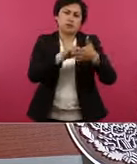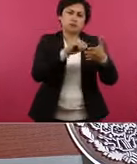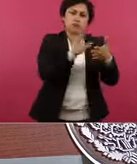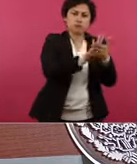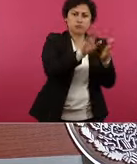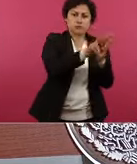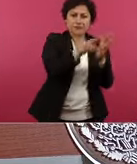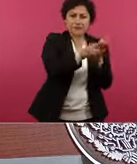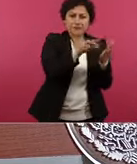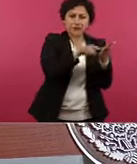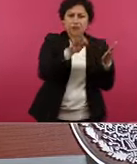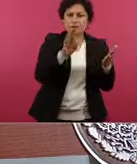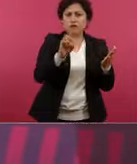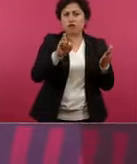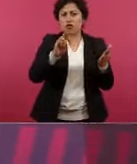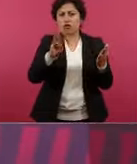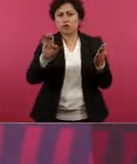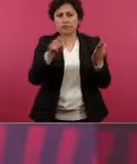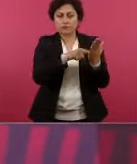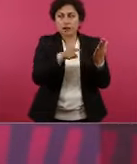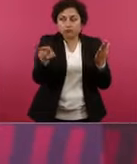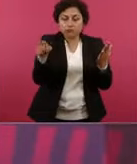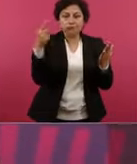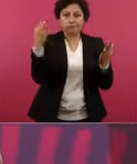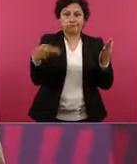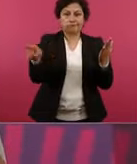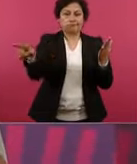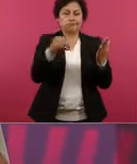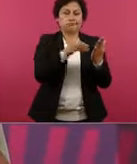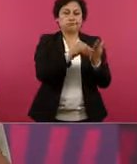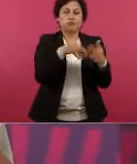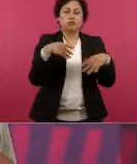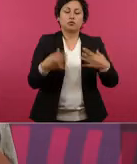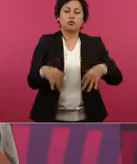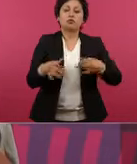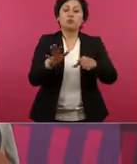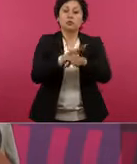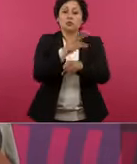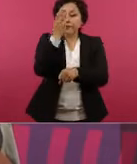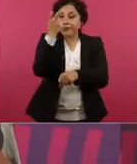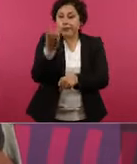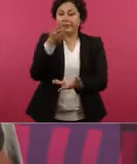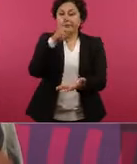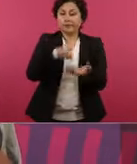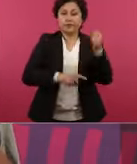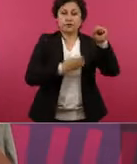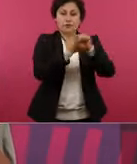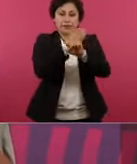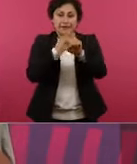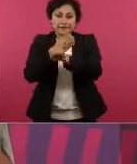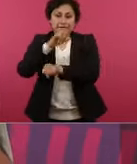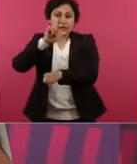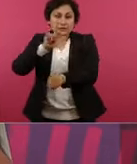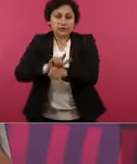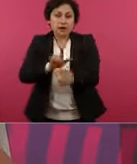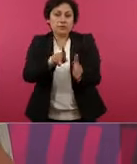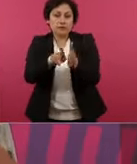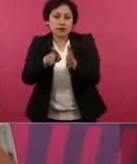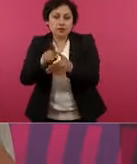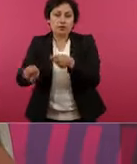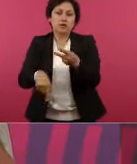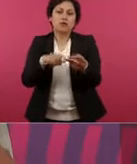Por eso también en los medios regionales, periódicos, programas de radio, hay